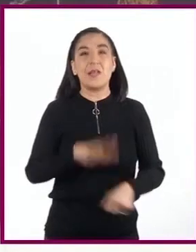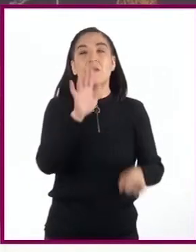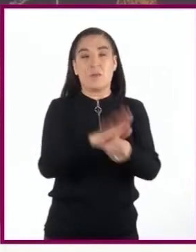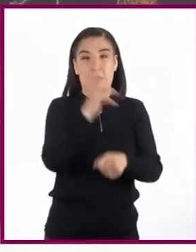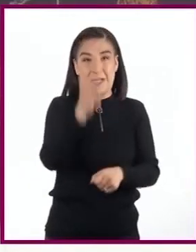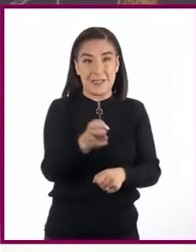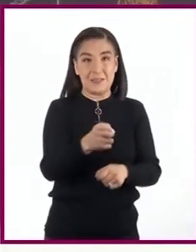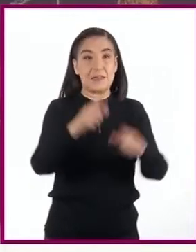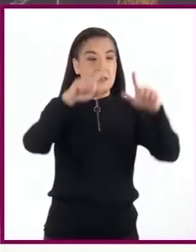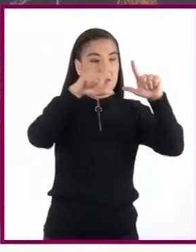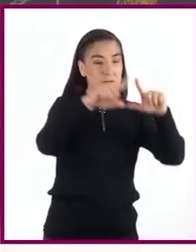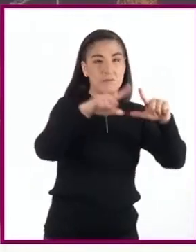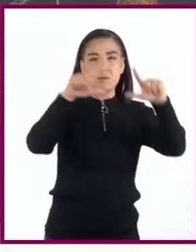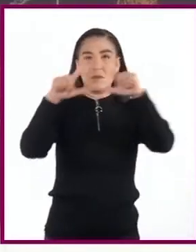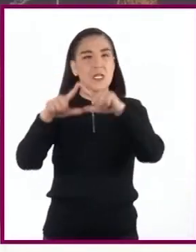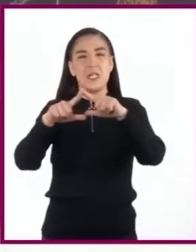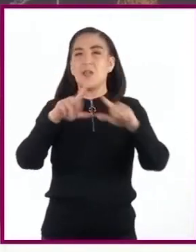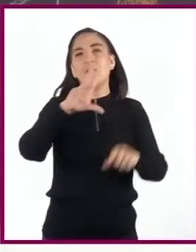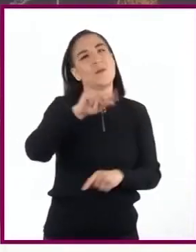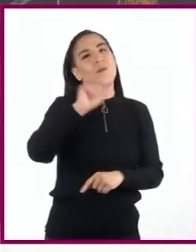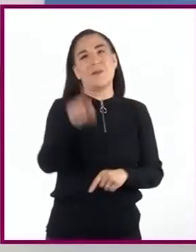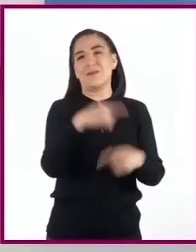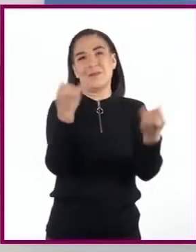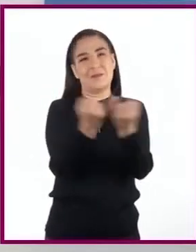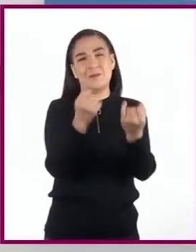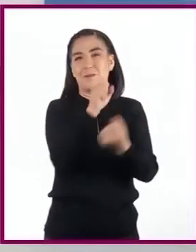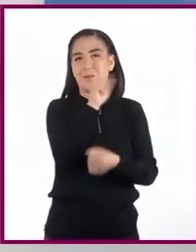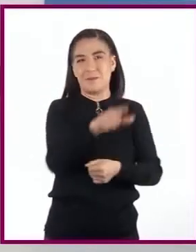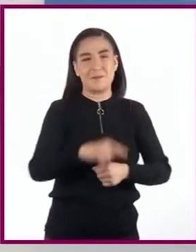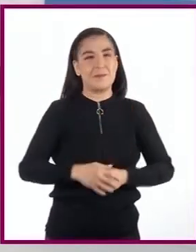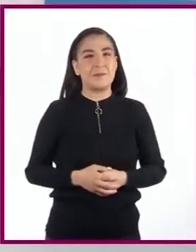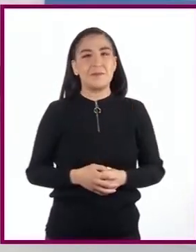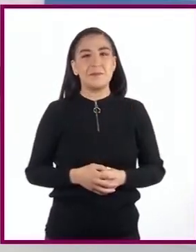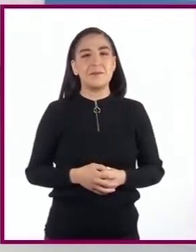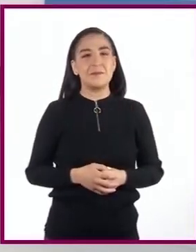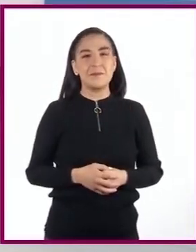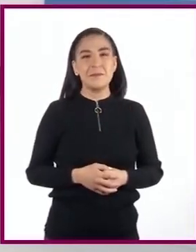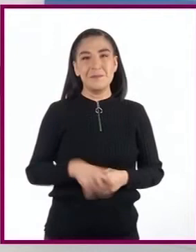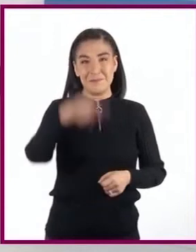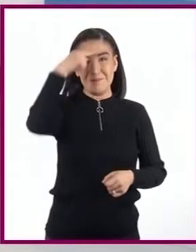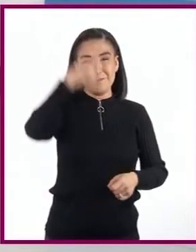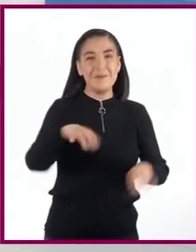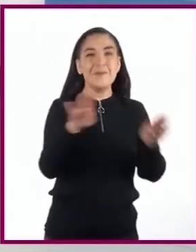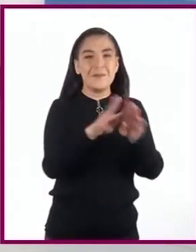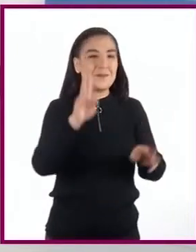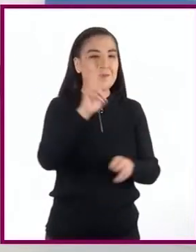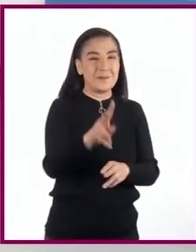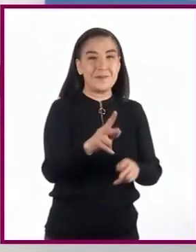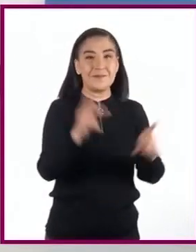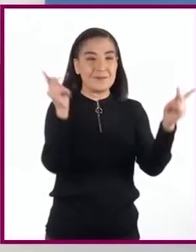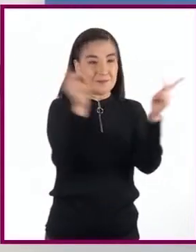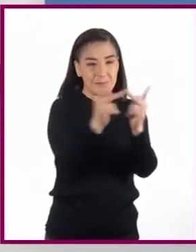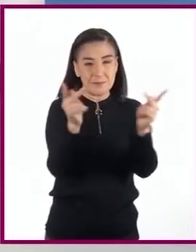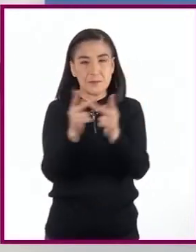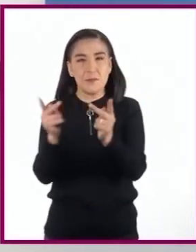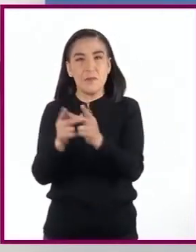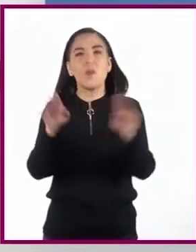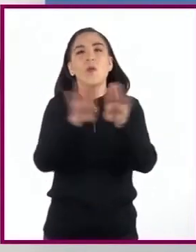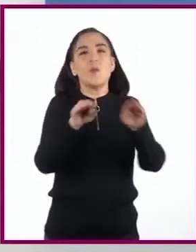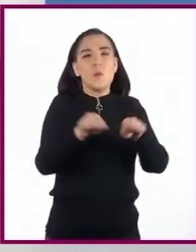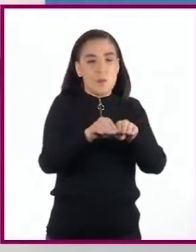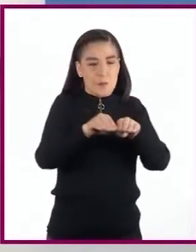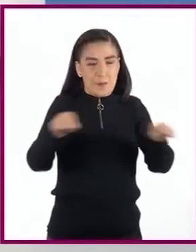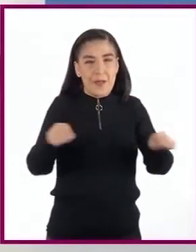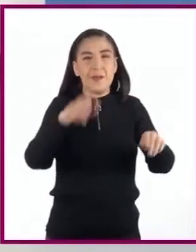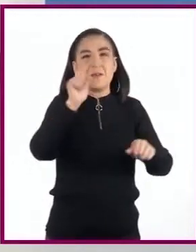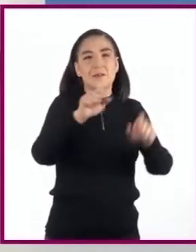triángulos no serían congruentes entre sí. Para establecer la congruencia anterior, hemos comparado las medidas de las longitudes de